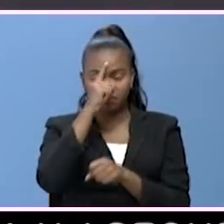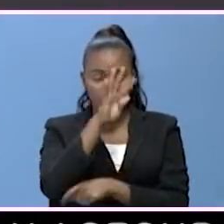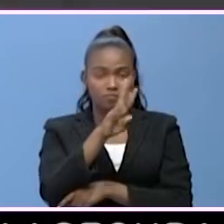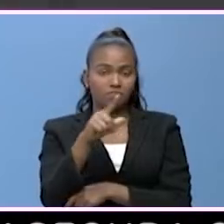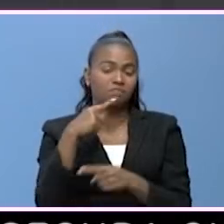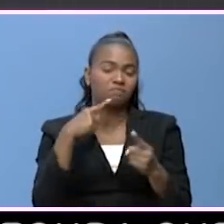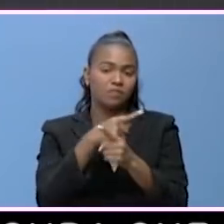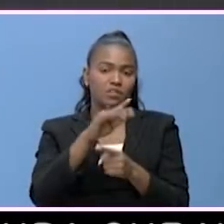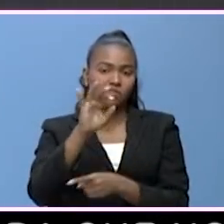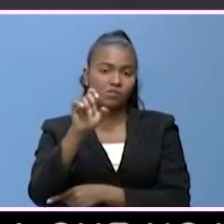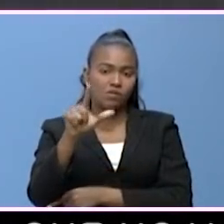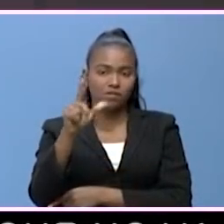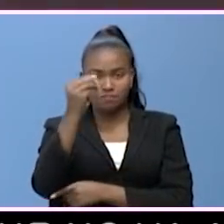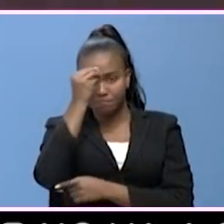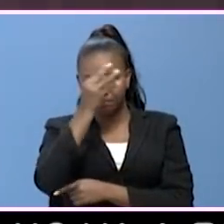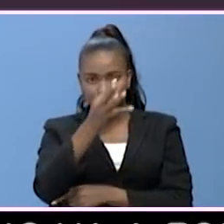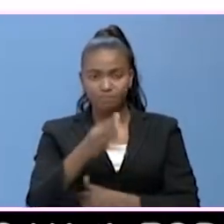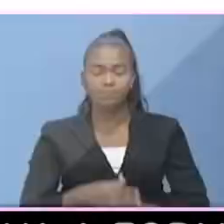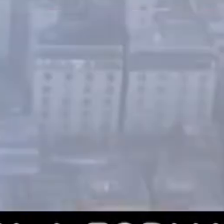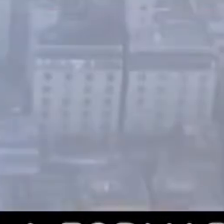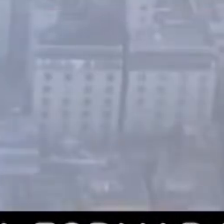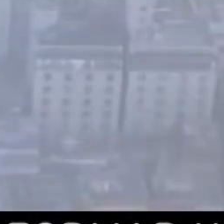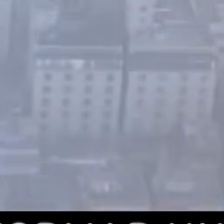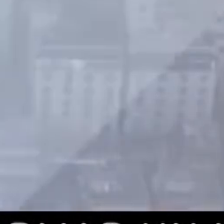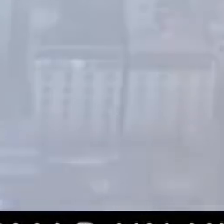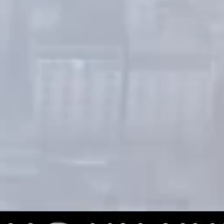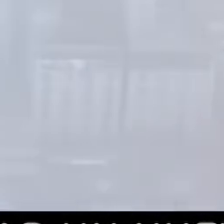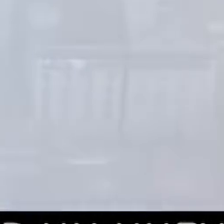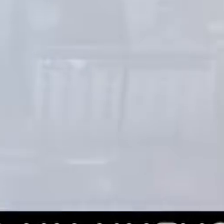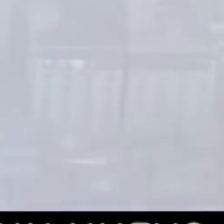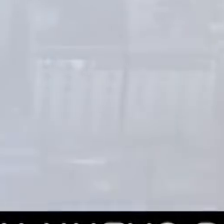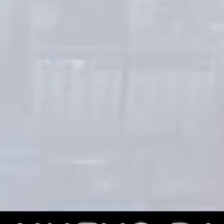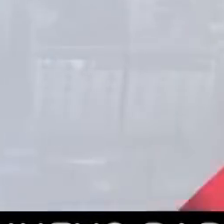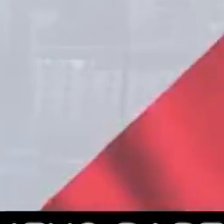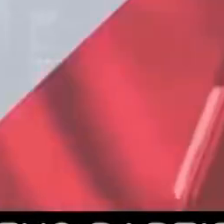4RD Noticias, Joel Suriel.